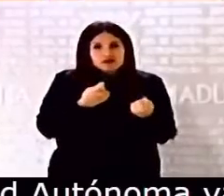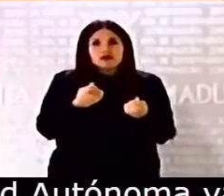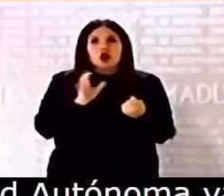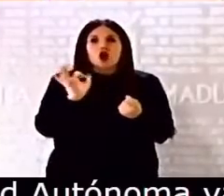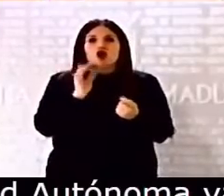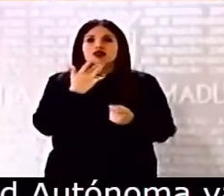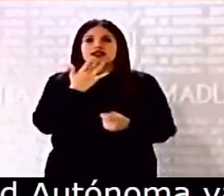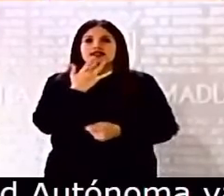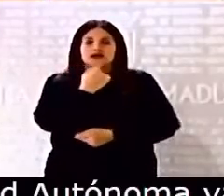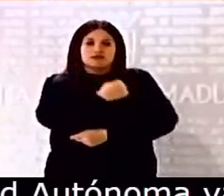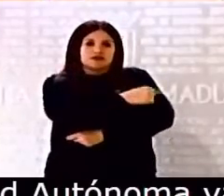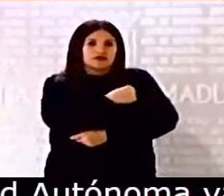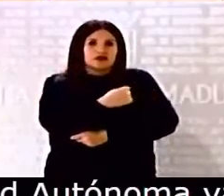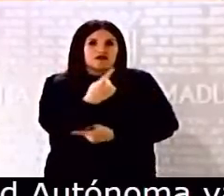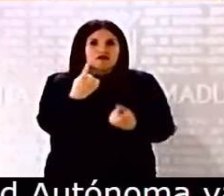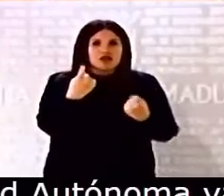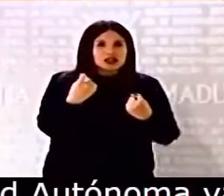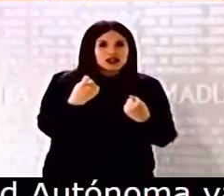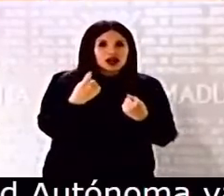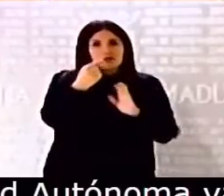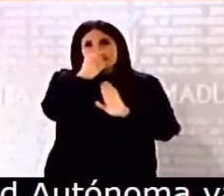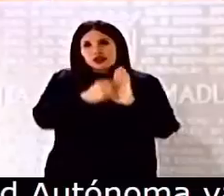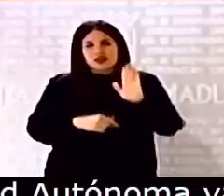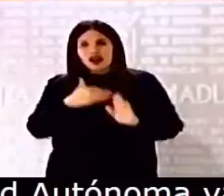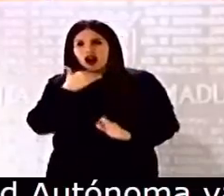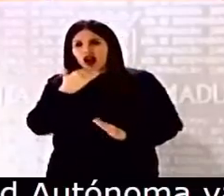falta de dosis hay que tomar algún tipo de medida.